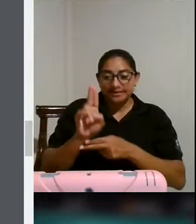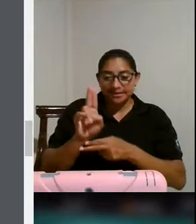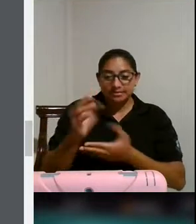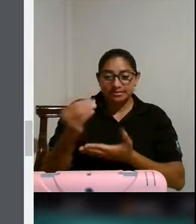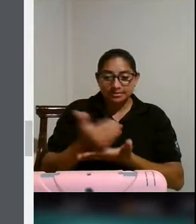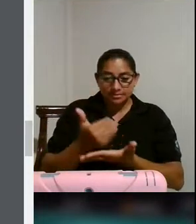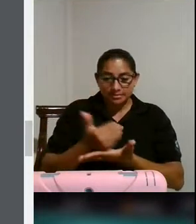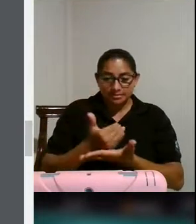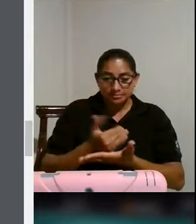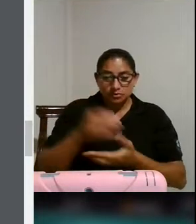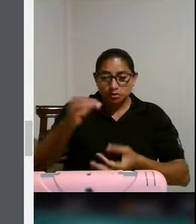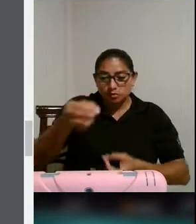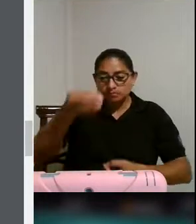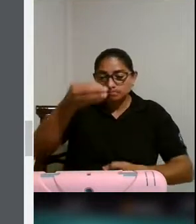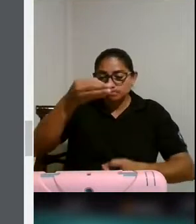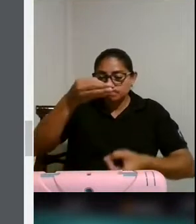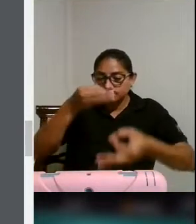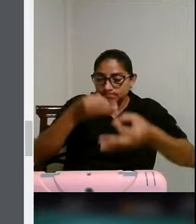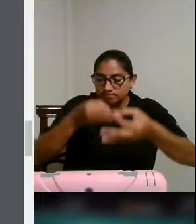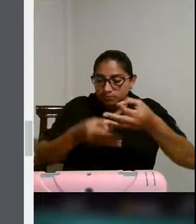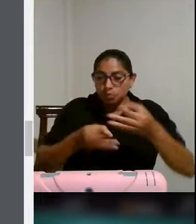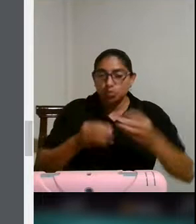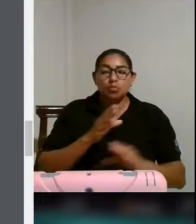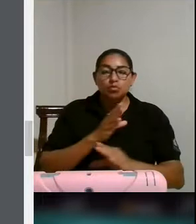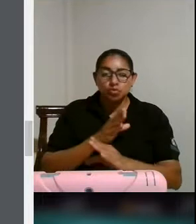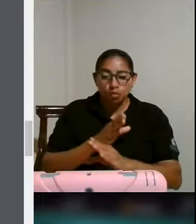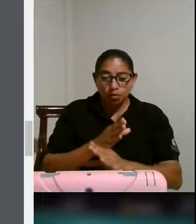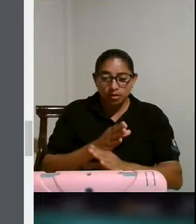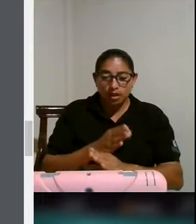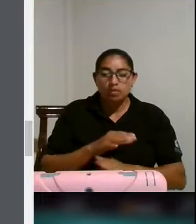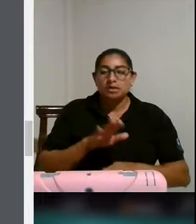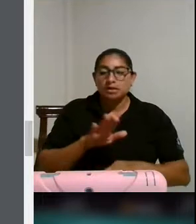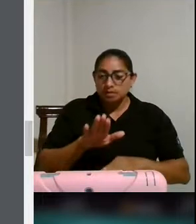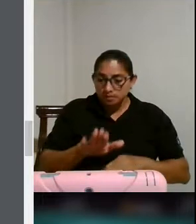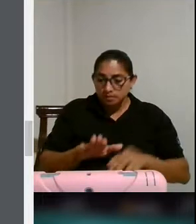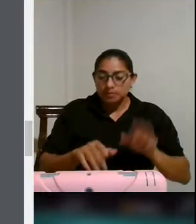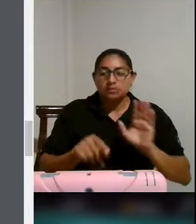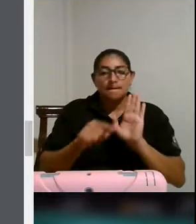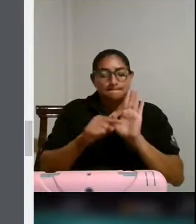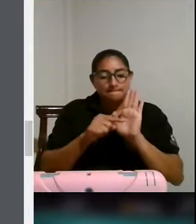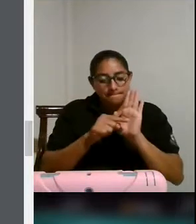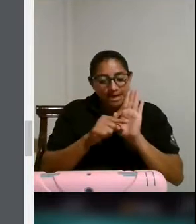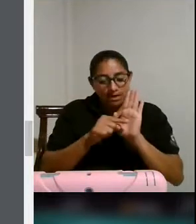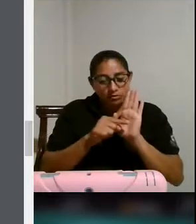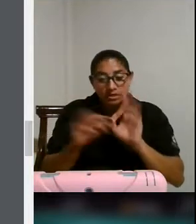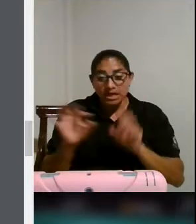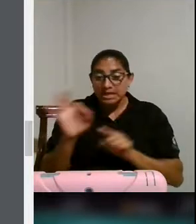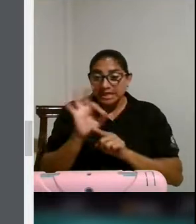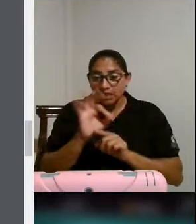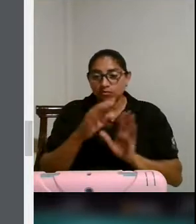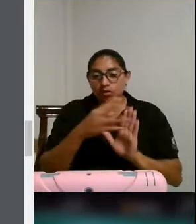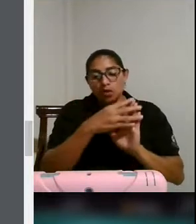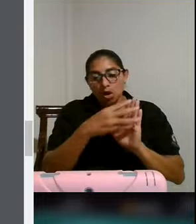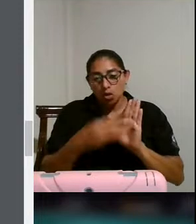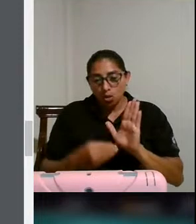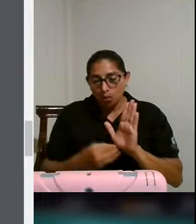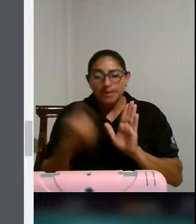más de trasladarlo con el cuidado de tener este menos acá. Con